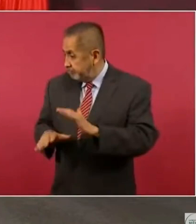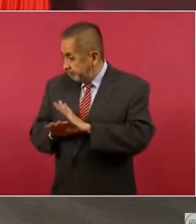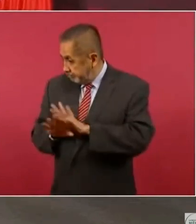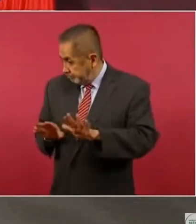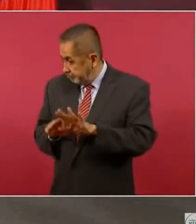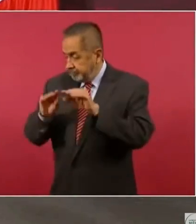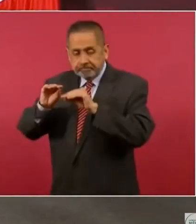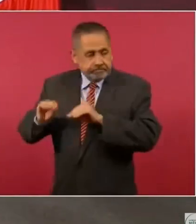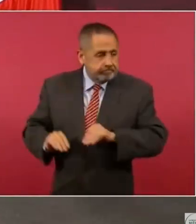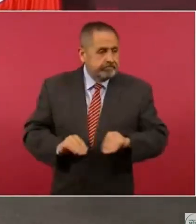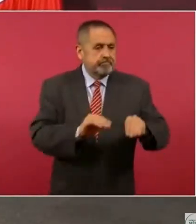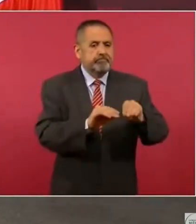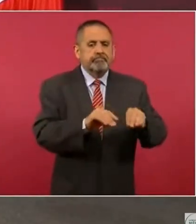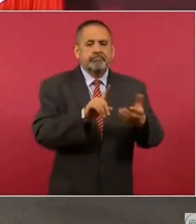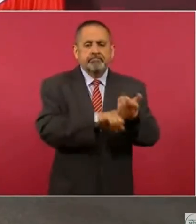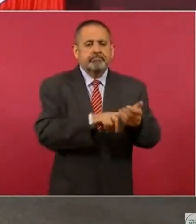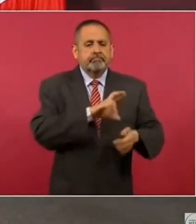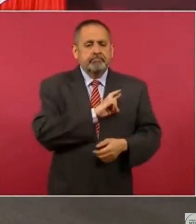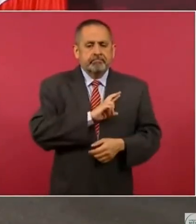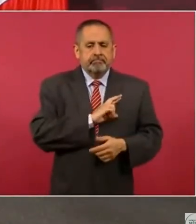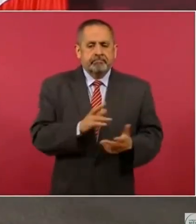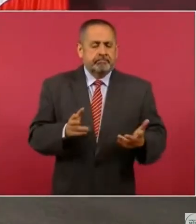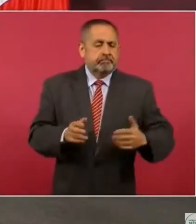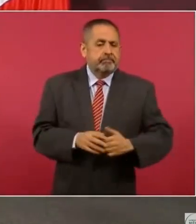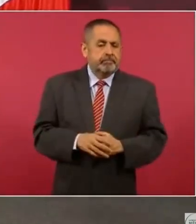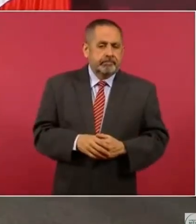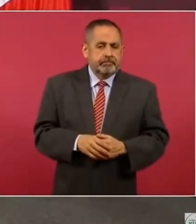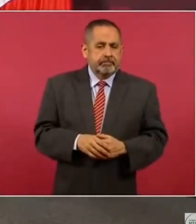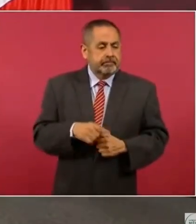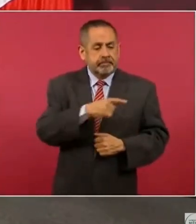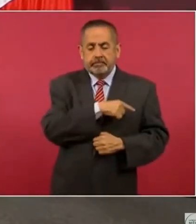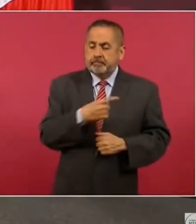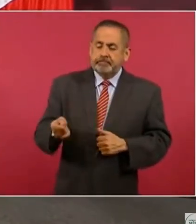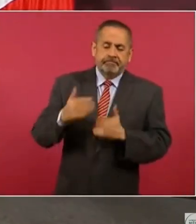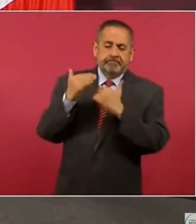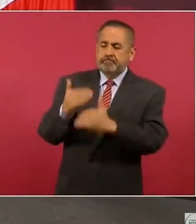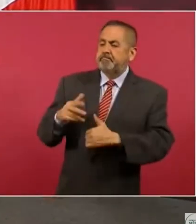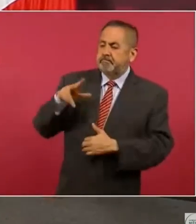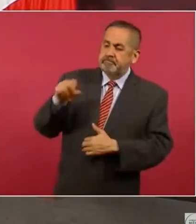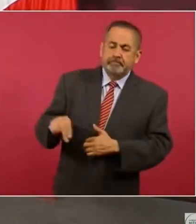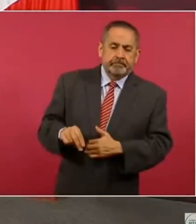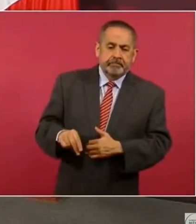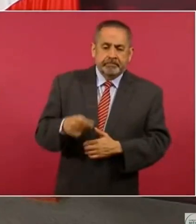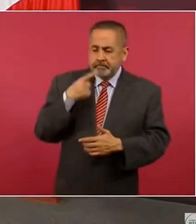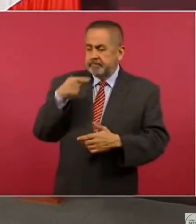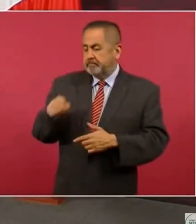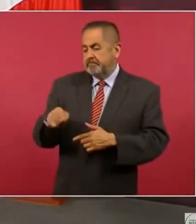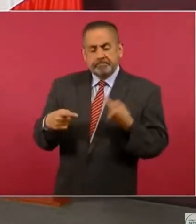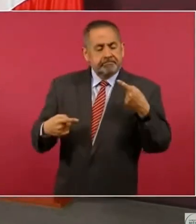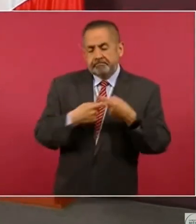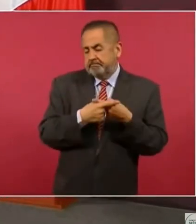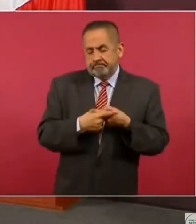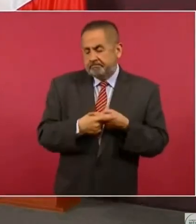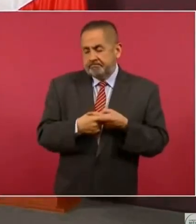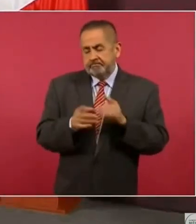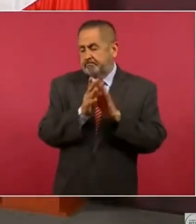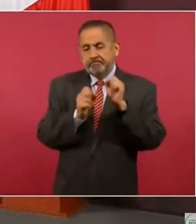en la iniciativa privada. Entonces, la limitaron, la declararon inconstitucional